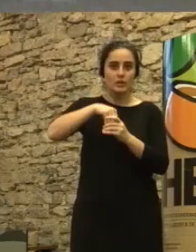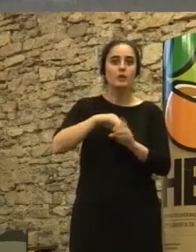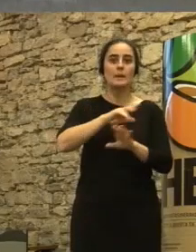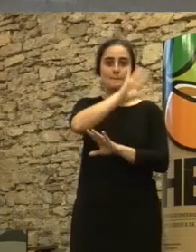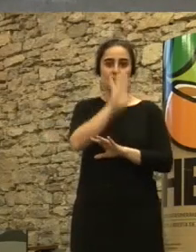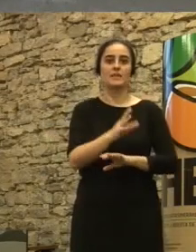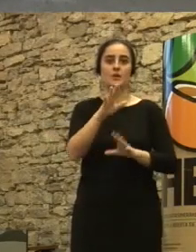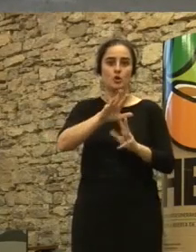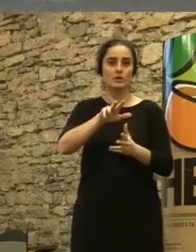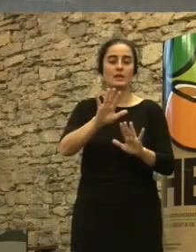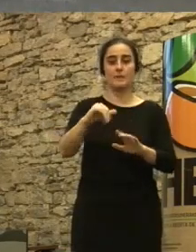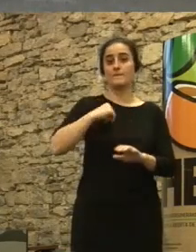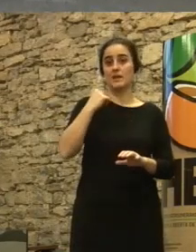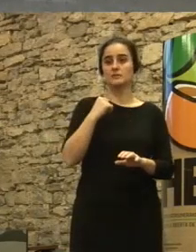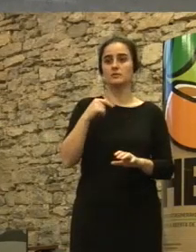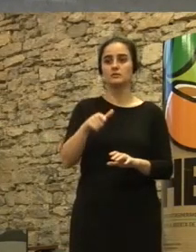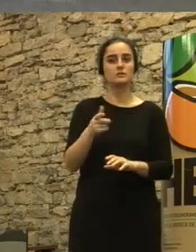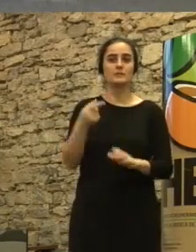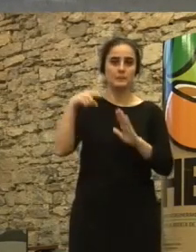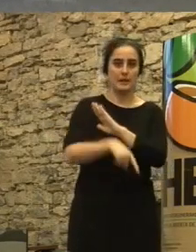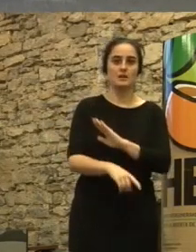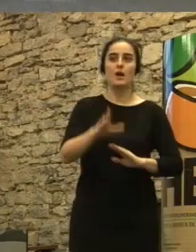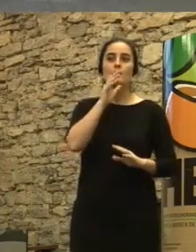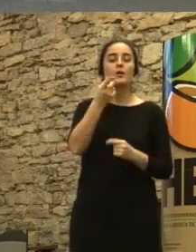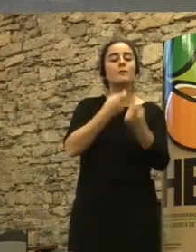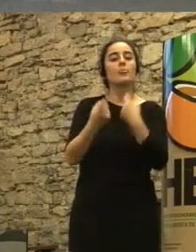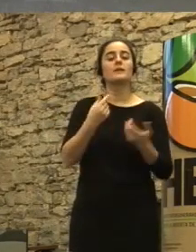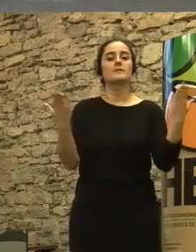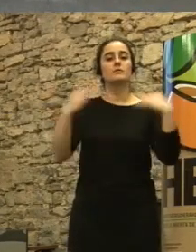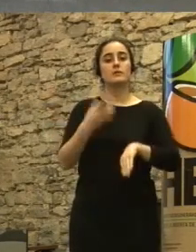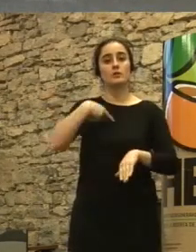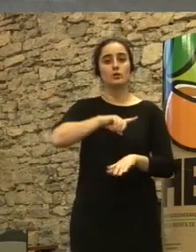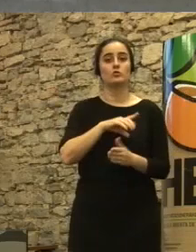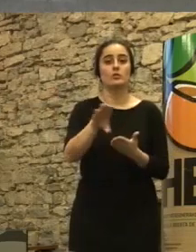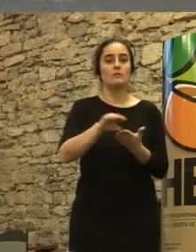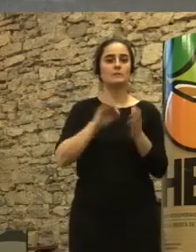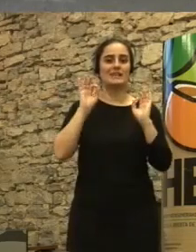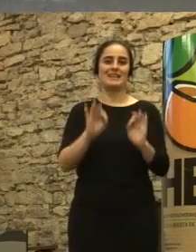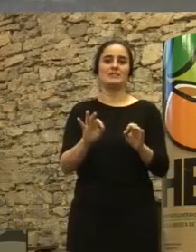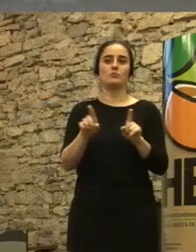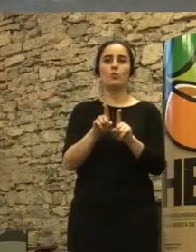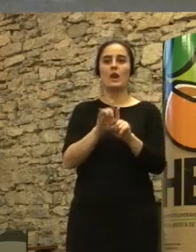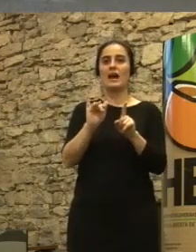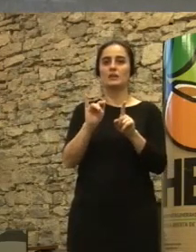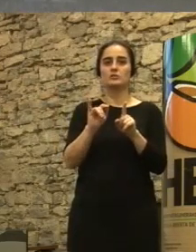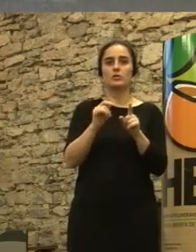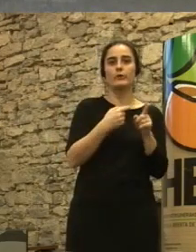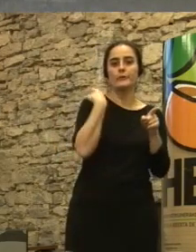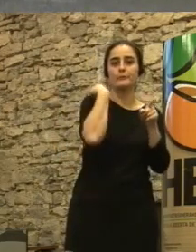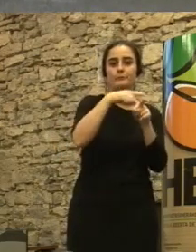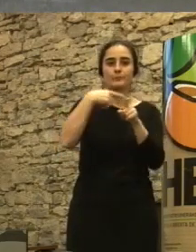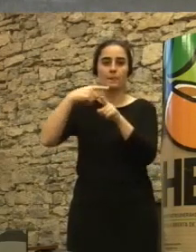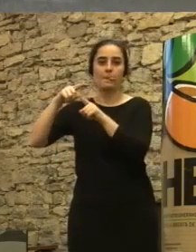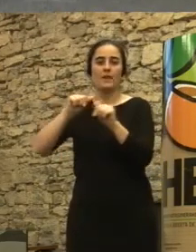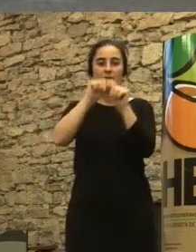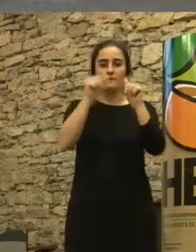su contenido es falso, en realidad hay mucho más que eso. La desinformación que llegamos ahora, que recibimos ahora, es todo esto. Hay como un rosario, como un reguero de distintas formas de